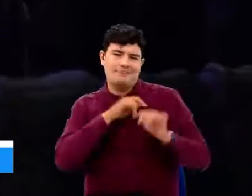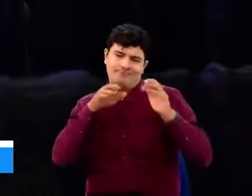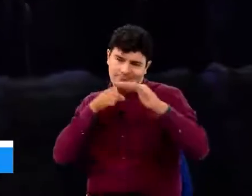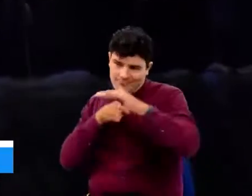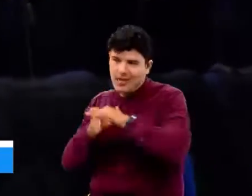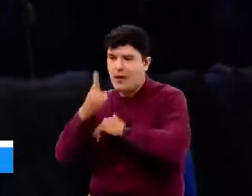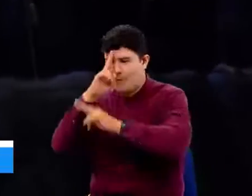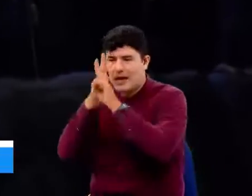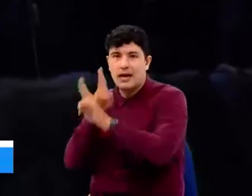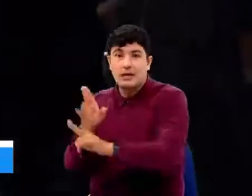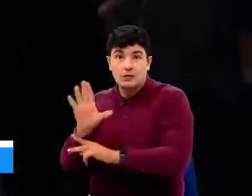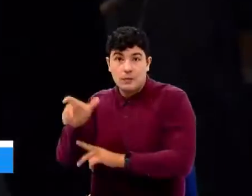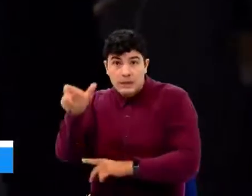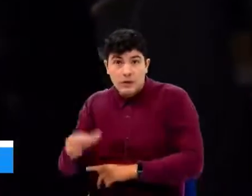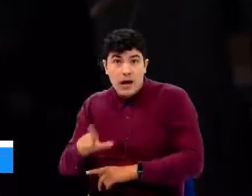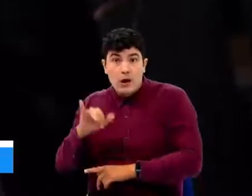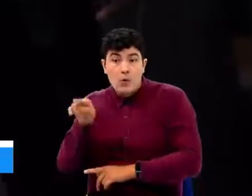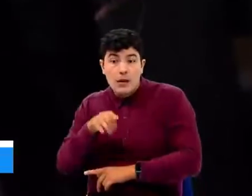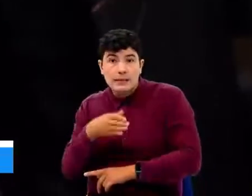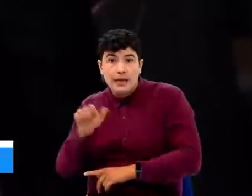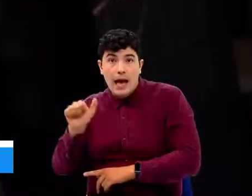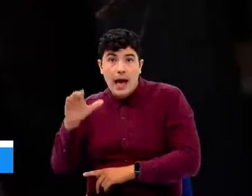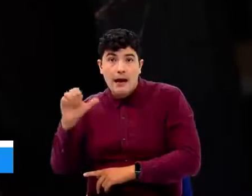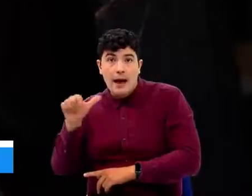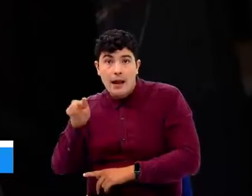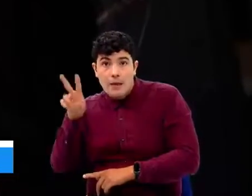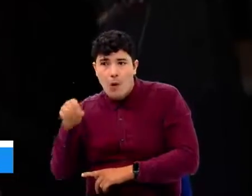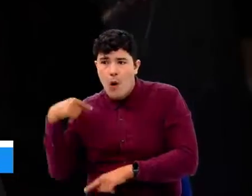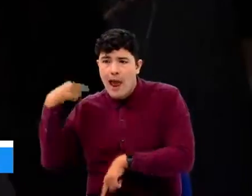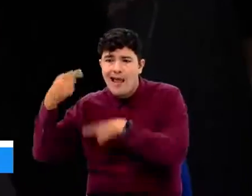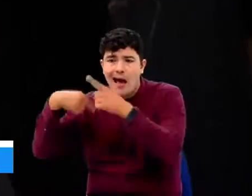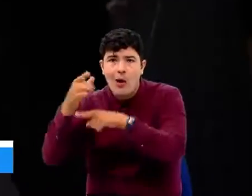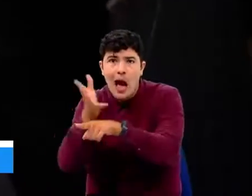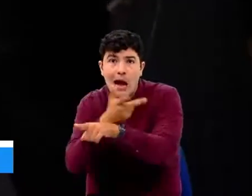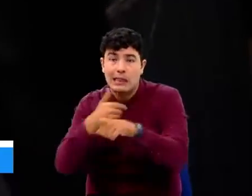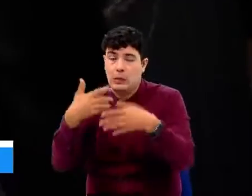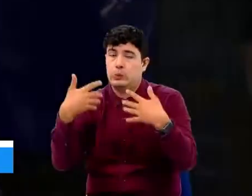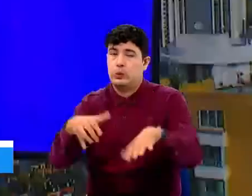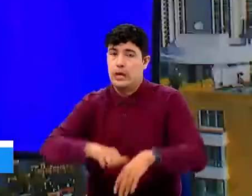que el legado artístico de Luis A. Calvo deja en alto el nombre de Santander.